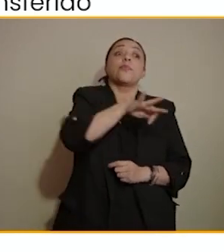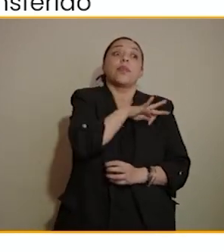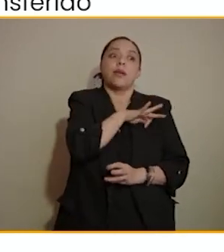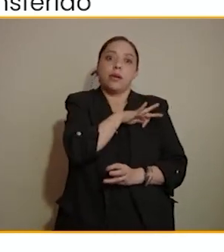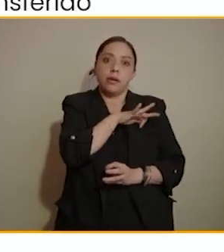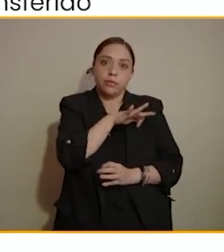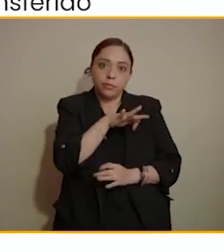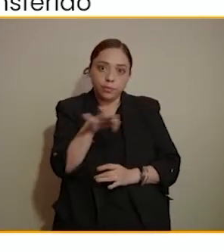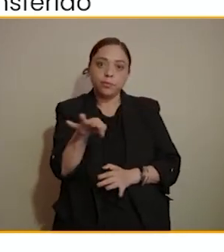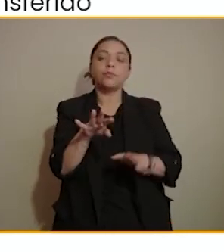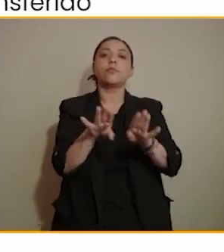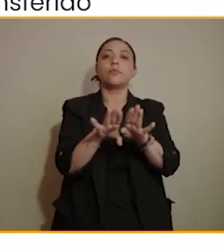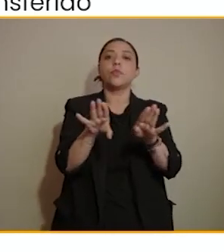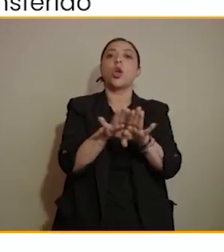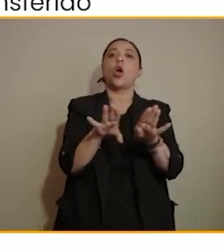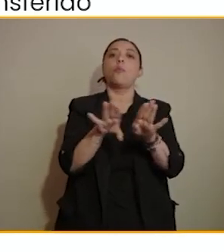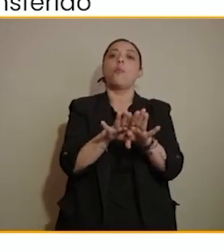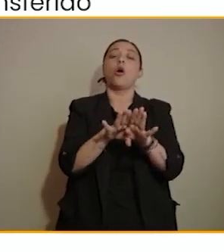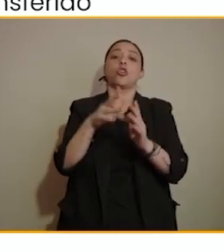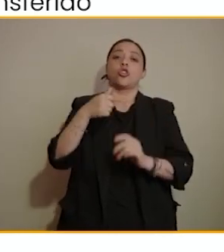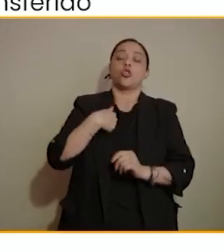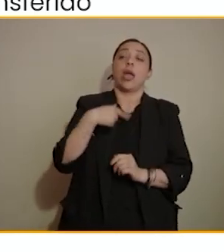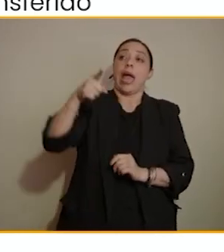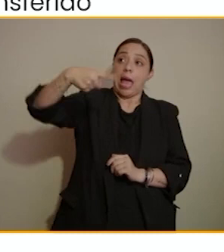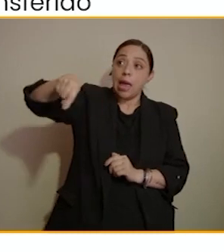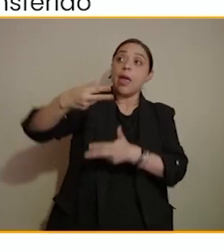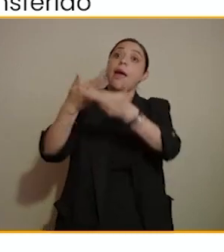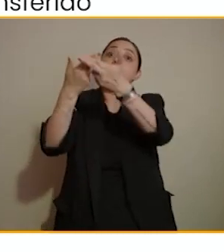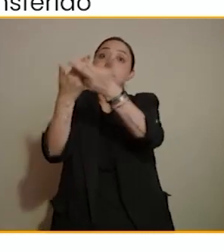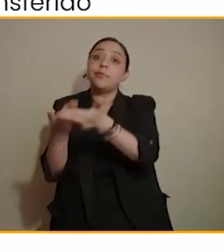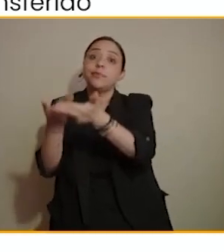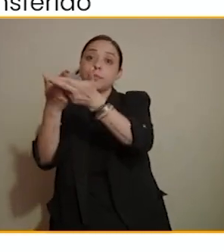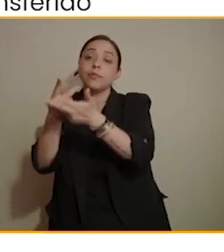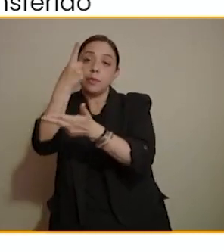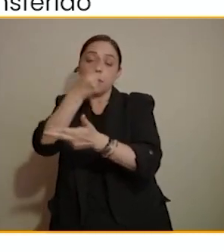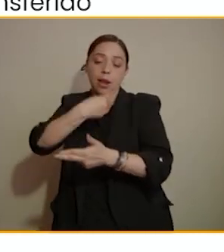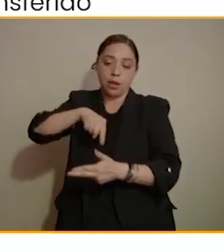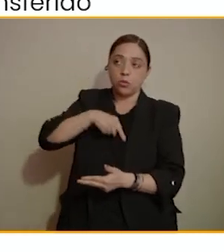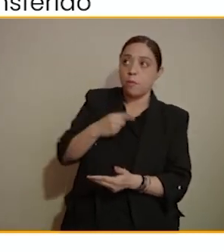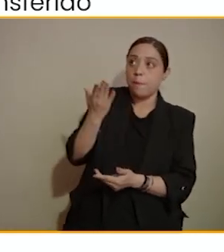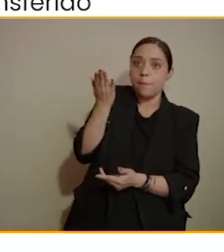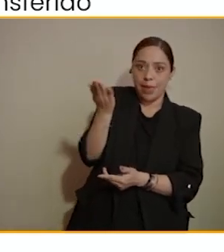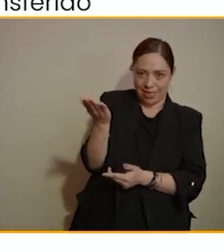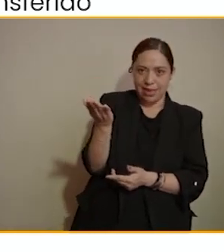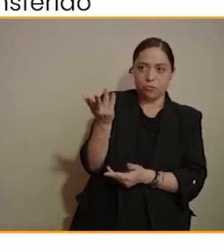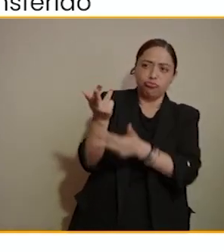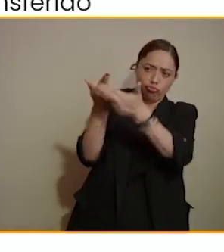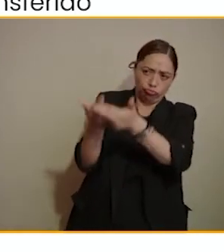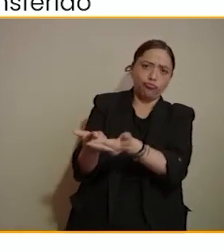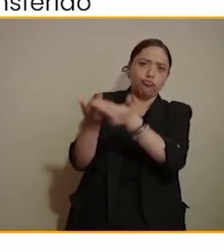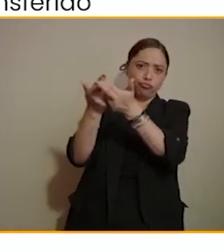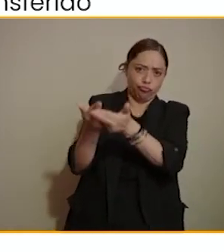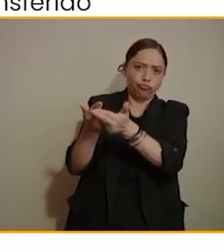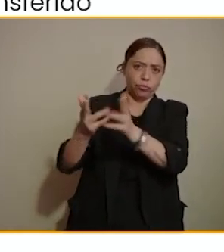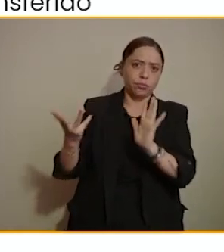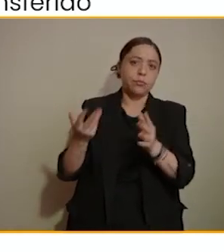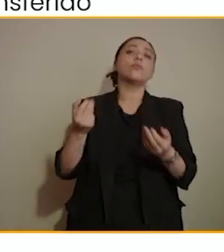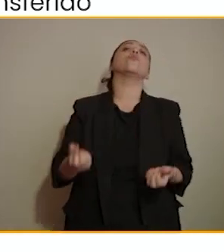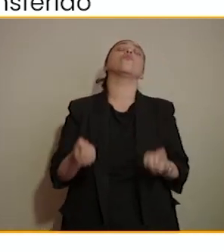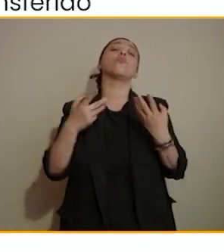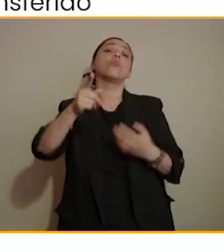esta oferta para nuestra demanda. ¿Cuántos de ustedes se han encontrado que muchos de